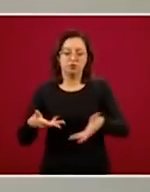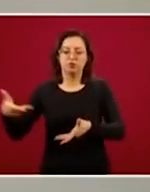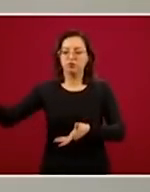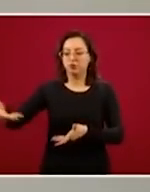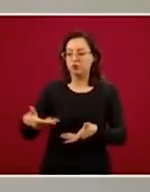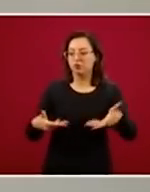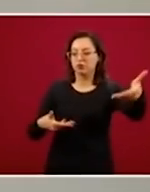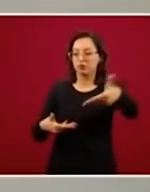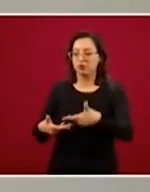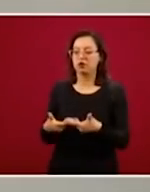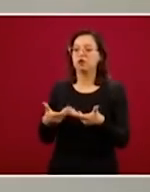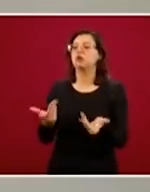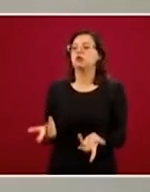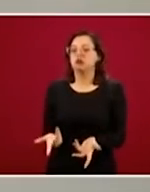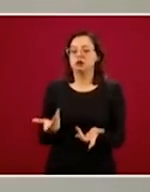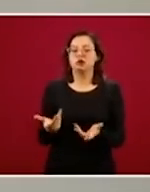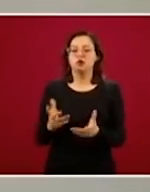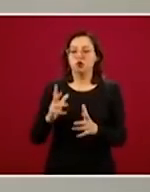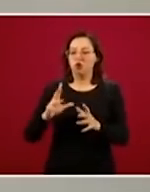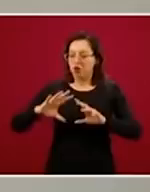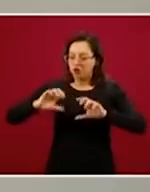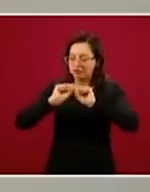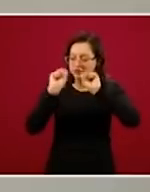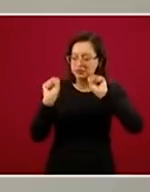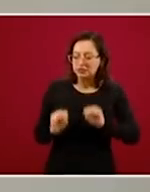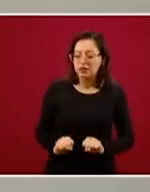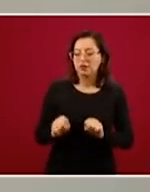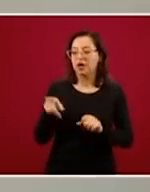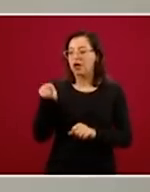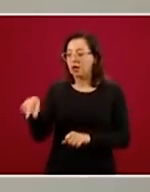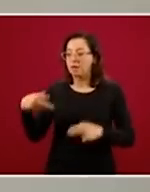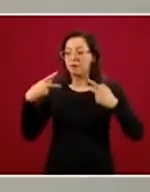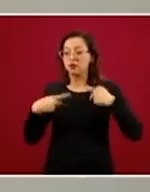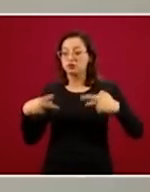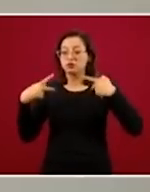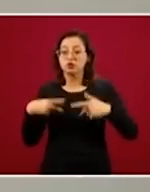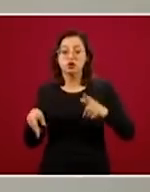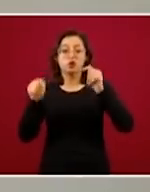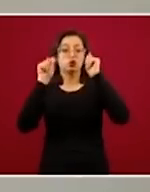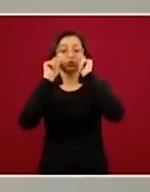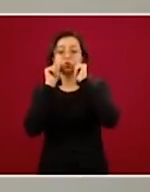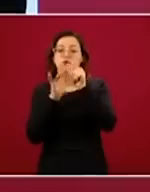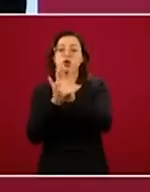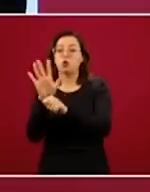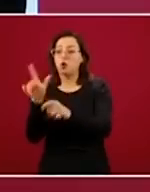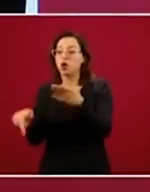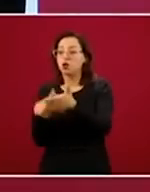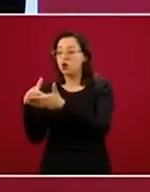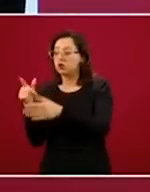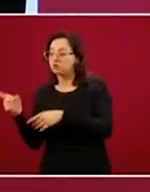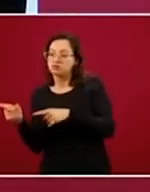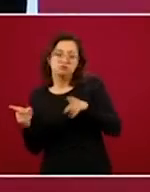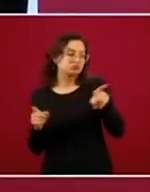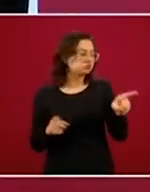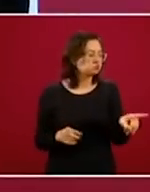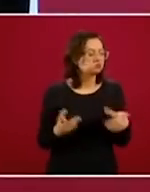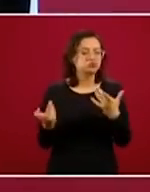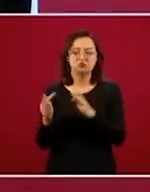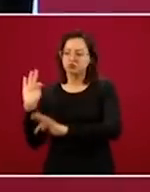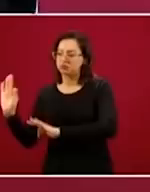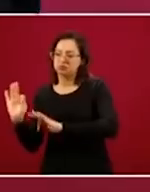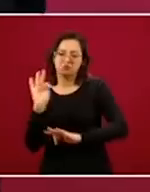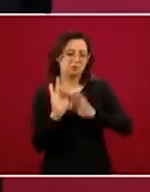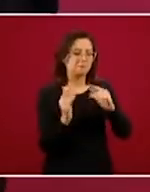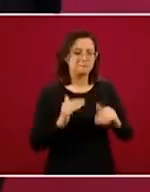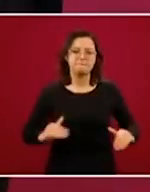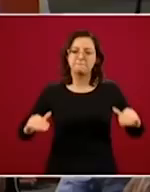indistintamente atenderse en un lugar y otro con la garantía de que tendrán en ambos casos los mejores tratamientos ahora